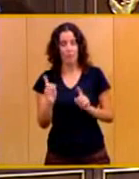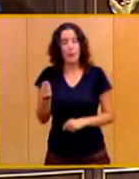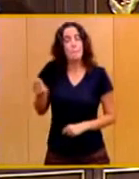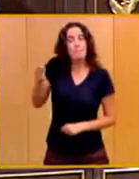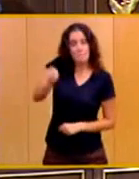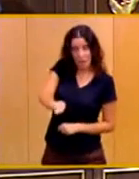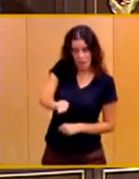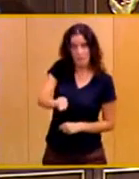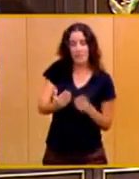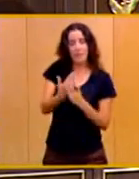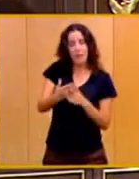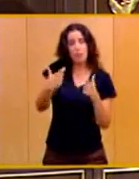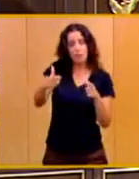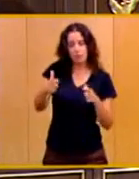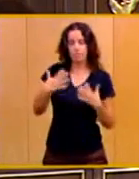Sesiones: